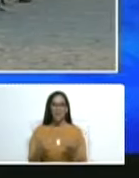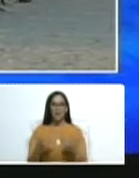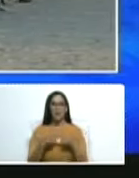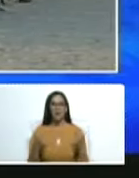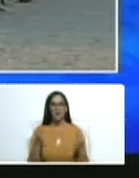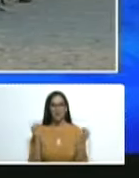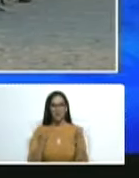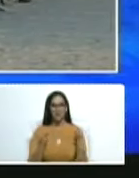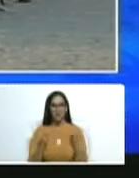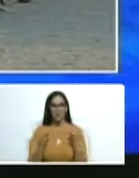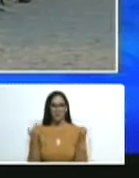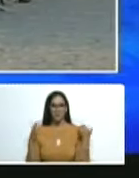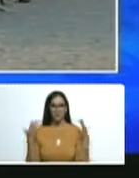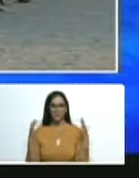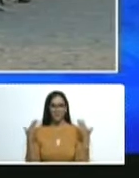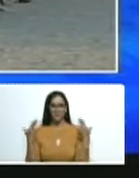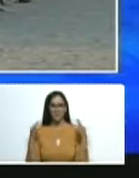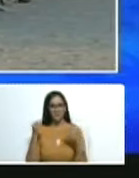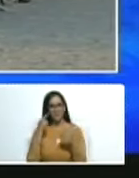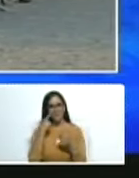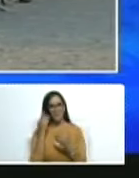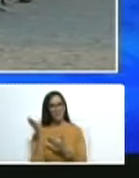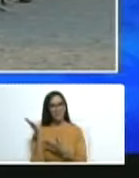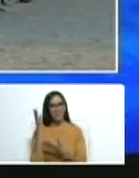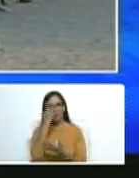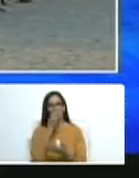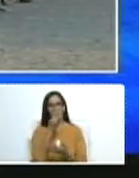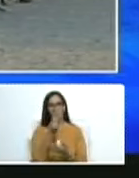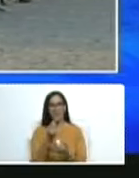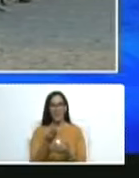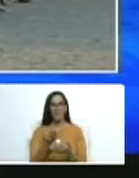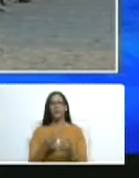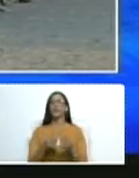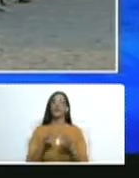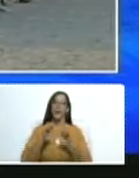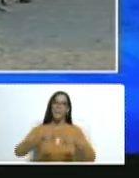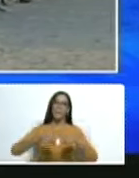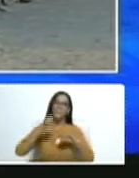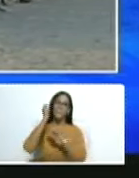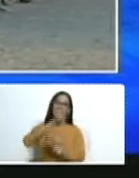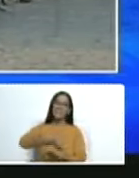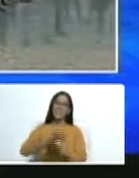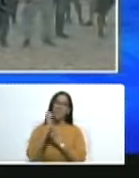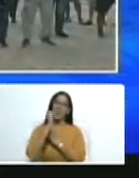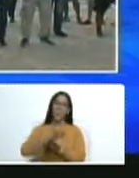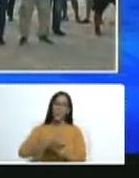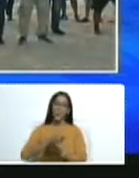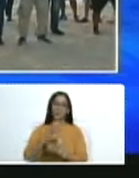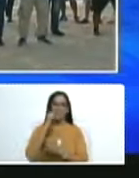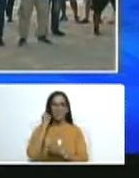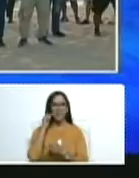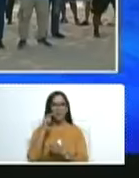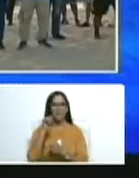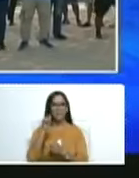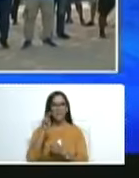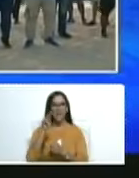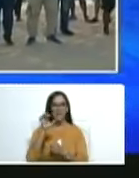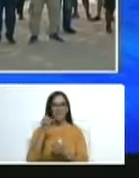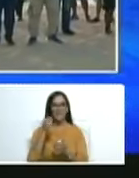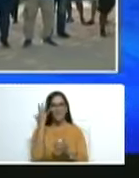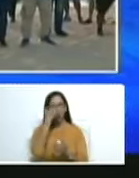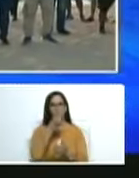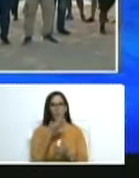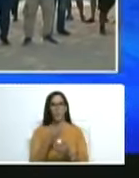frío. Miren qué bello esa imagen con los pescadores y pescadoras allá en Los Taques. Qué